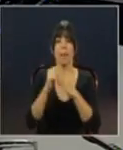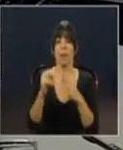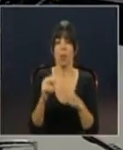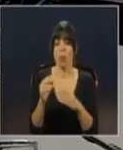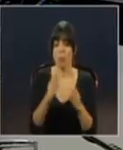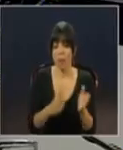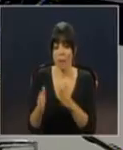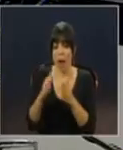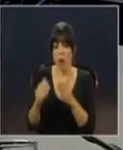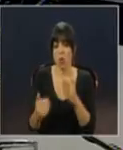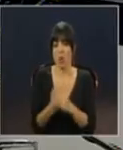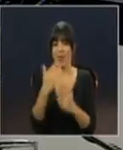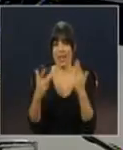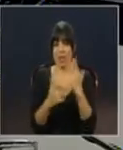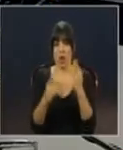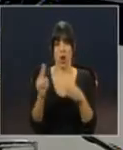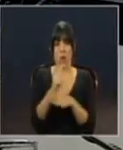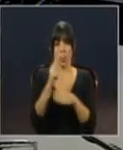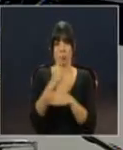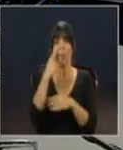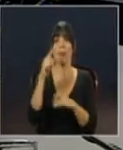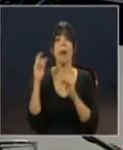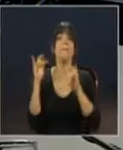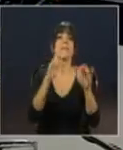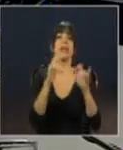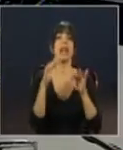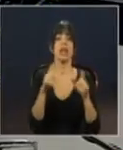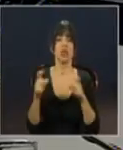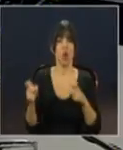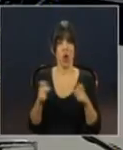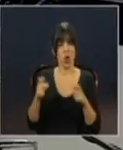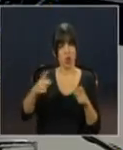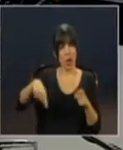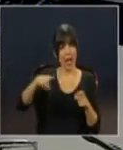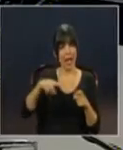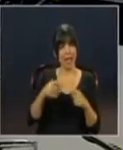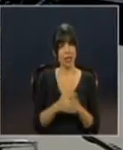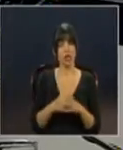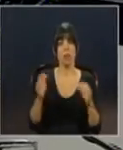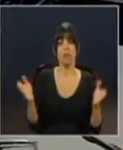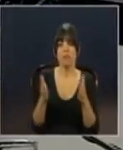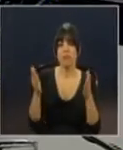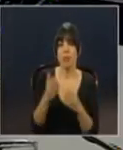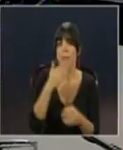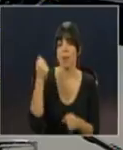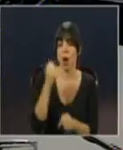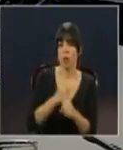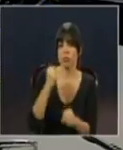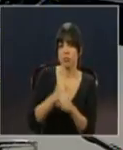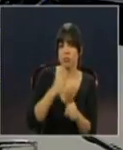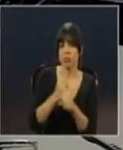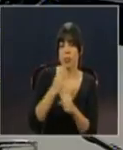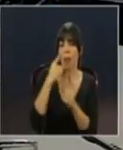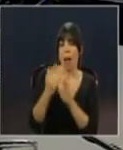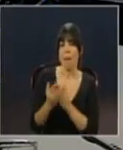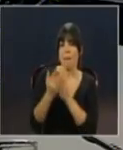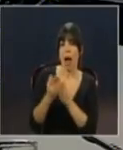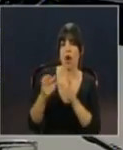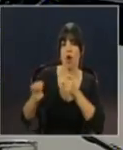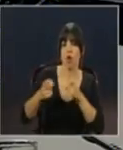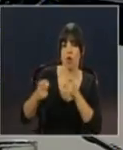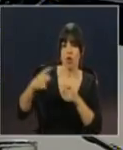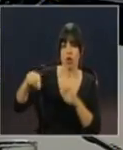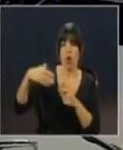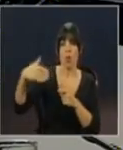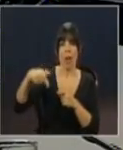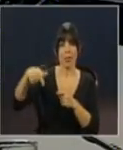nuevas tecnologías para el control de flujos migratorios irregulares, optimizar la capacidad real de operación de embarcaciones de control en alta